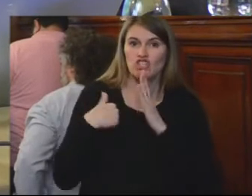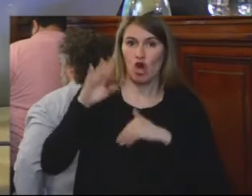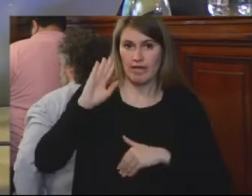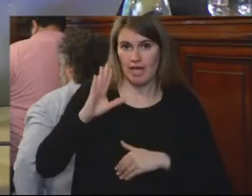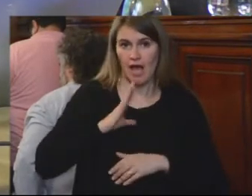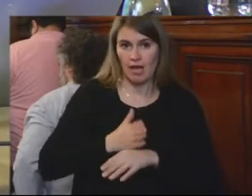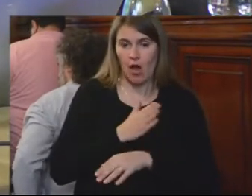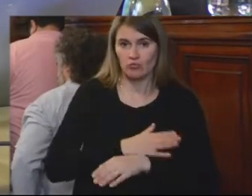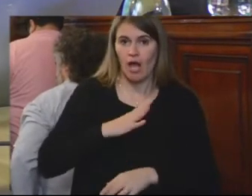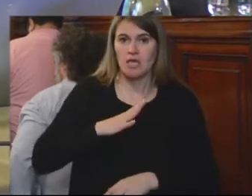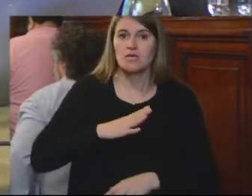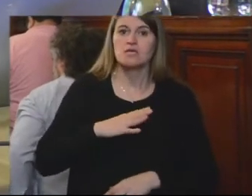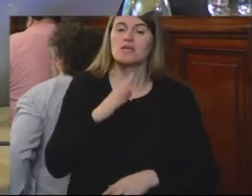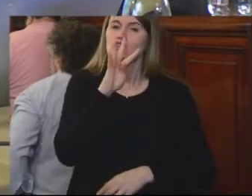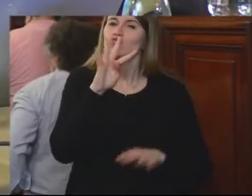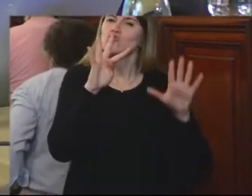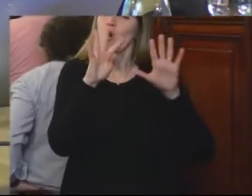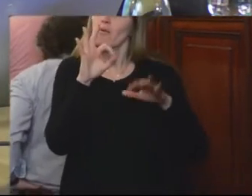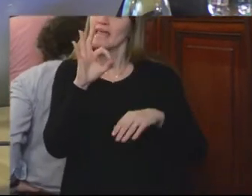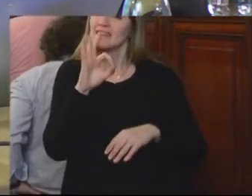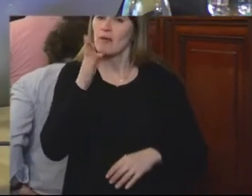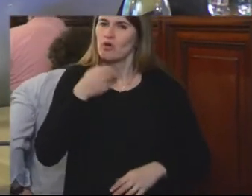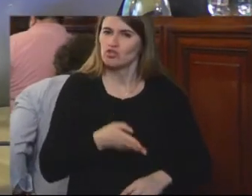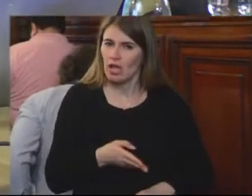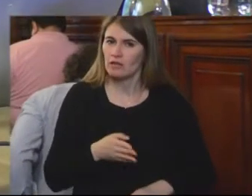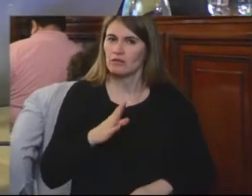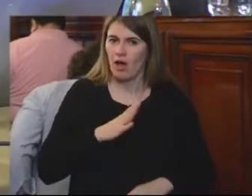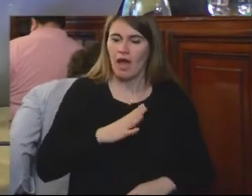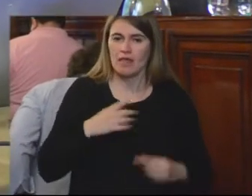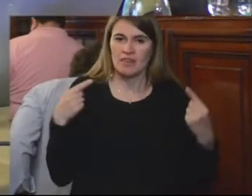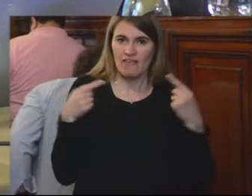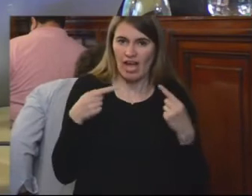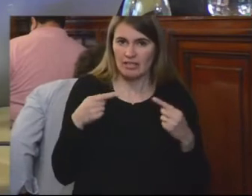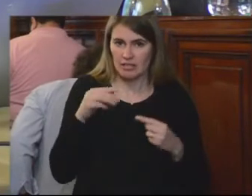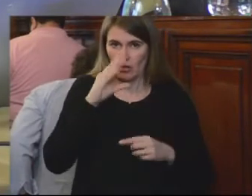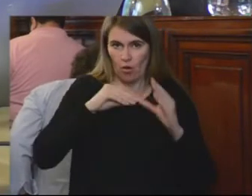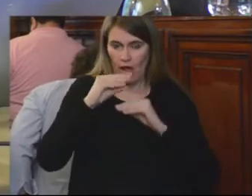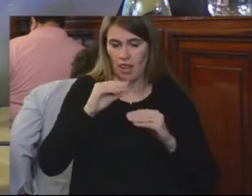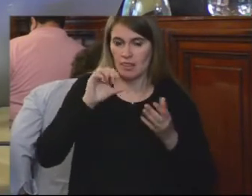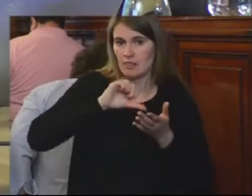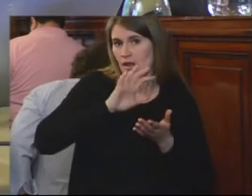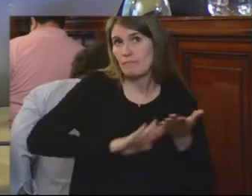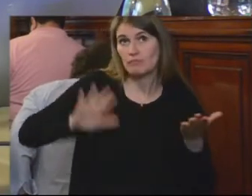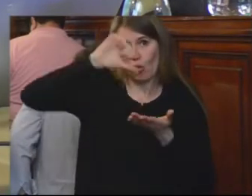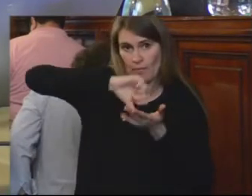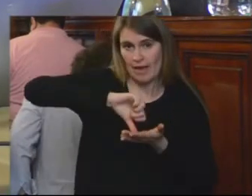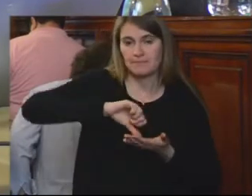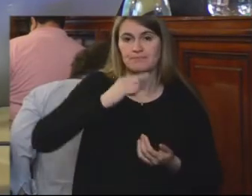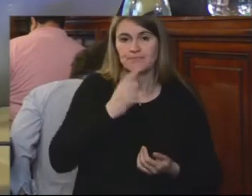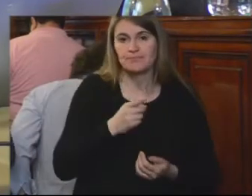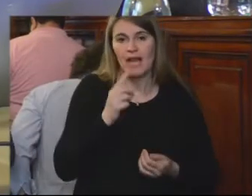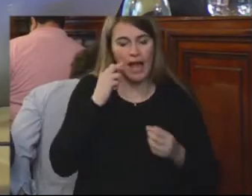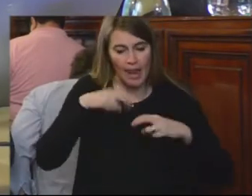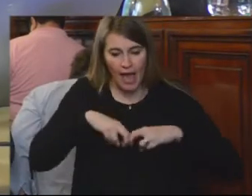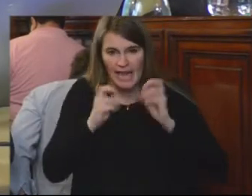una presencia cercana al 90% en los procesos en debate oral dentro del país contención acompañamiento análisis de una